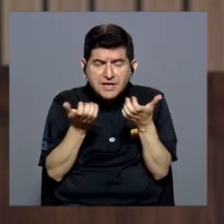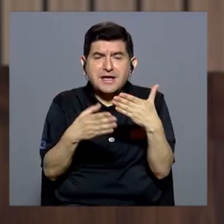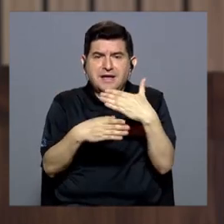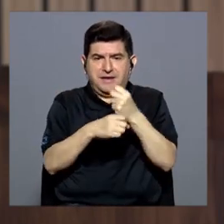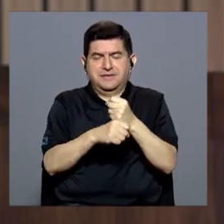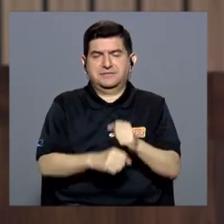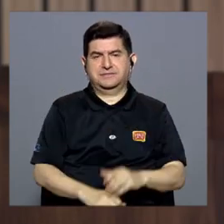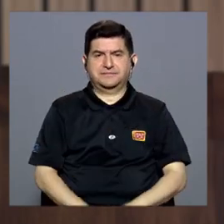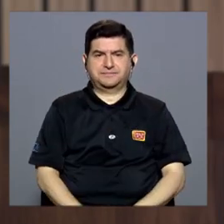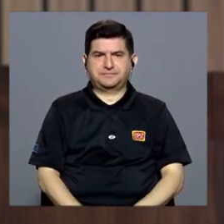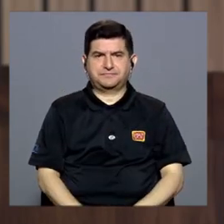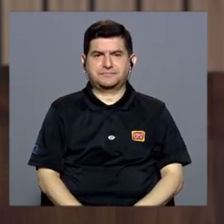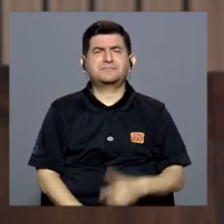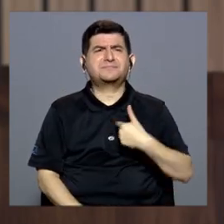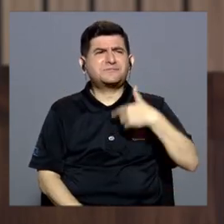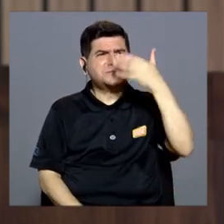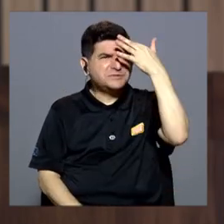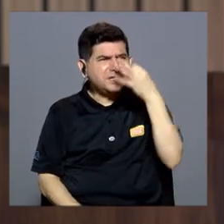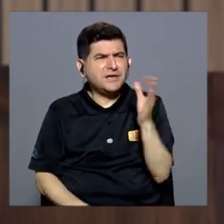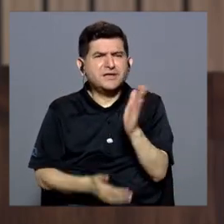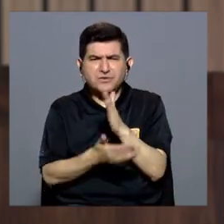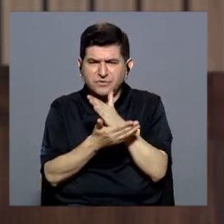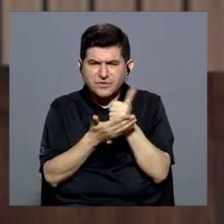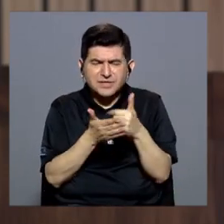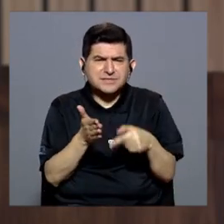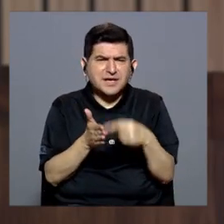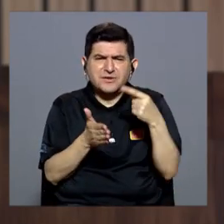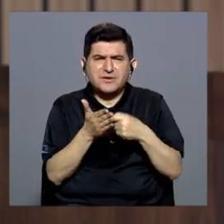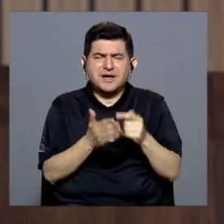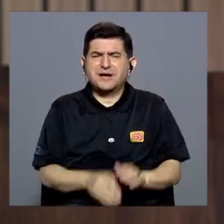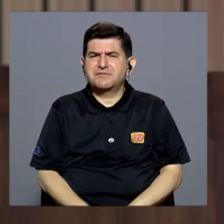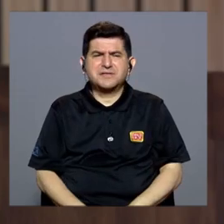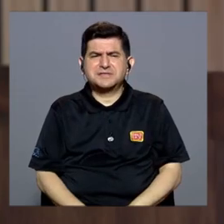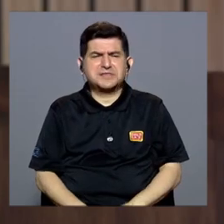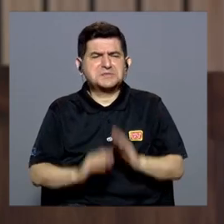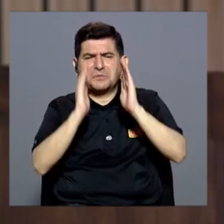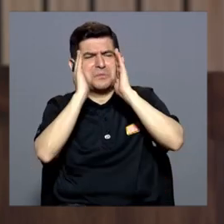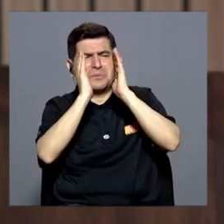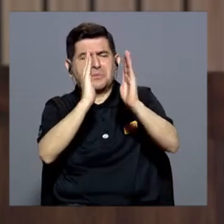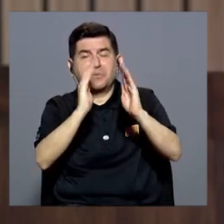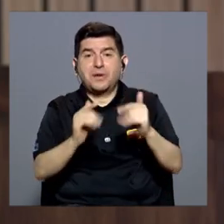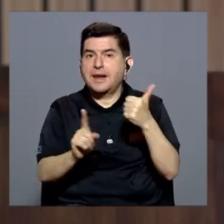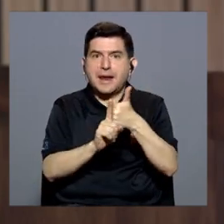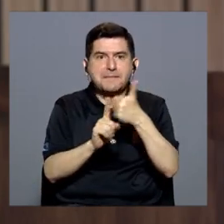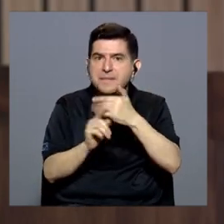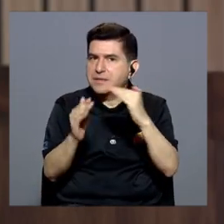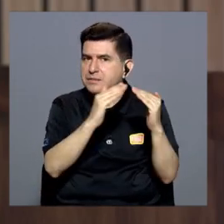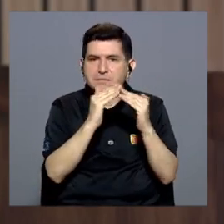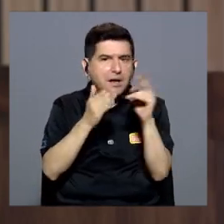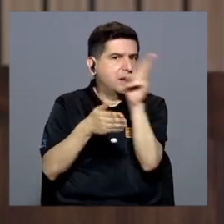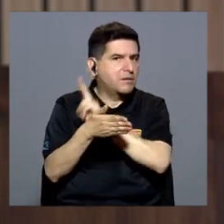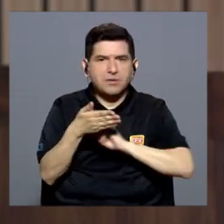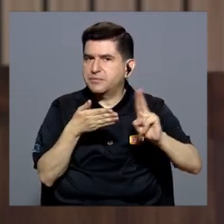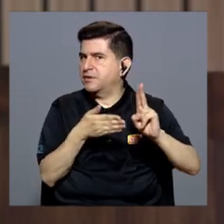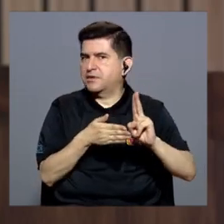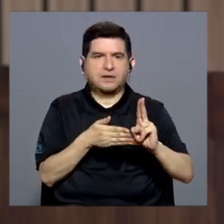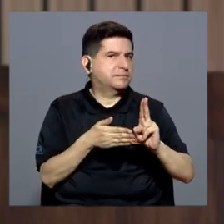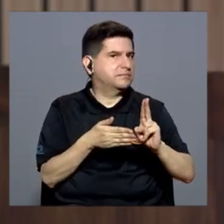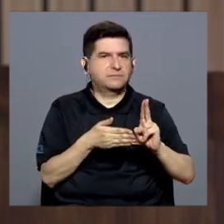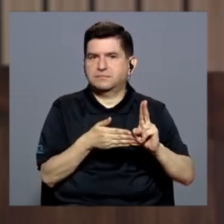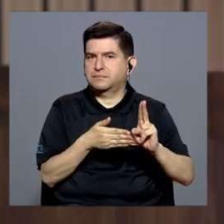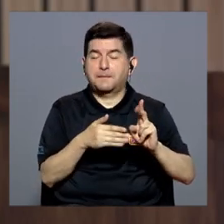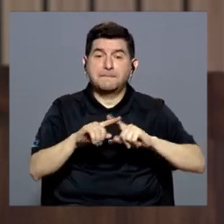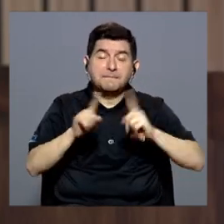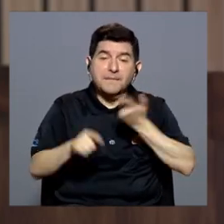ser, que creo que eso es algo que a veces se ve lejano, incluso de parte de la comunidad universitaria. Pero